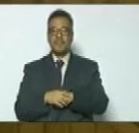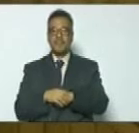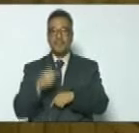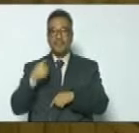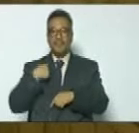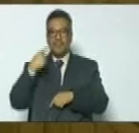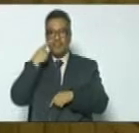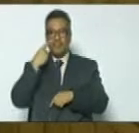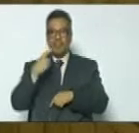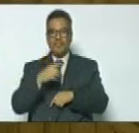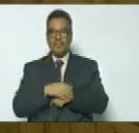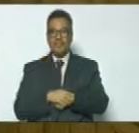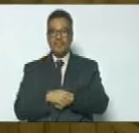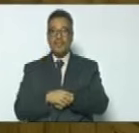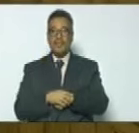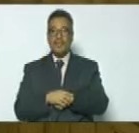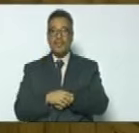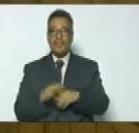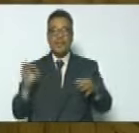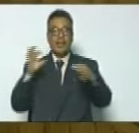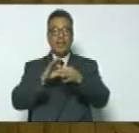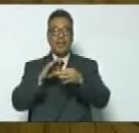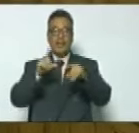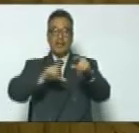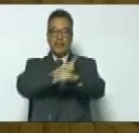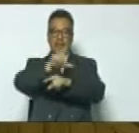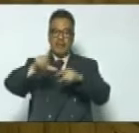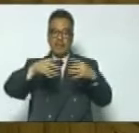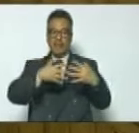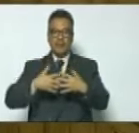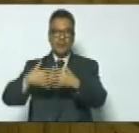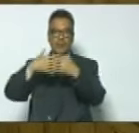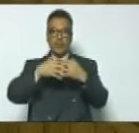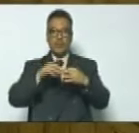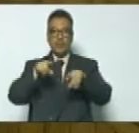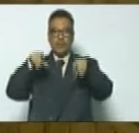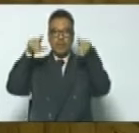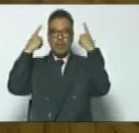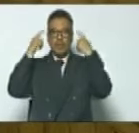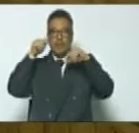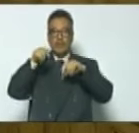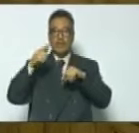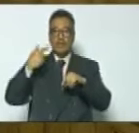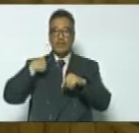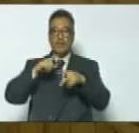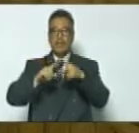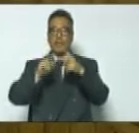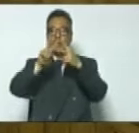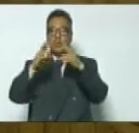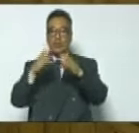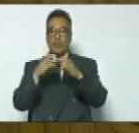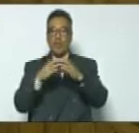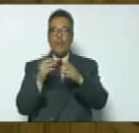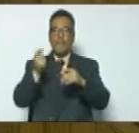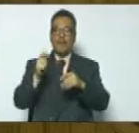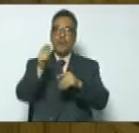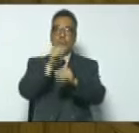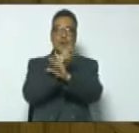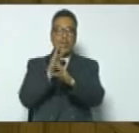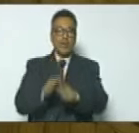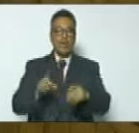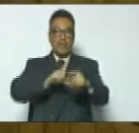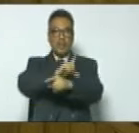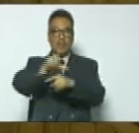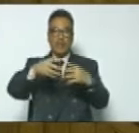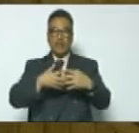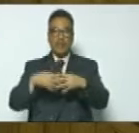estaba viendo que se incorporan ahorita las grandes ligas y La Guaira es el segundo equipo con más peloteros en las grandes ligas